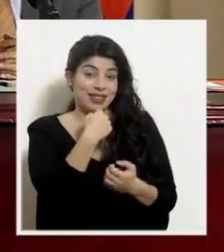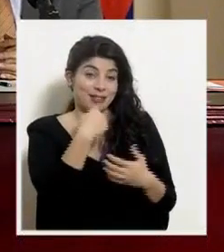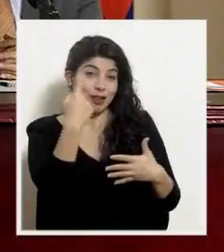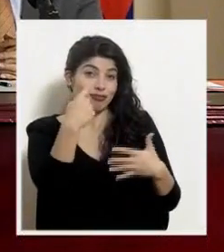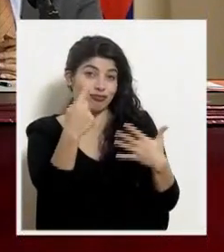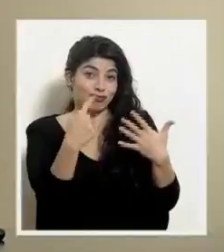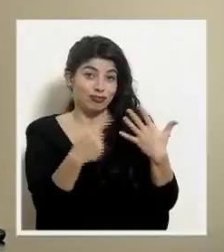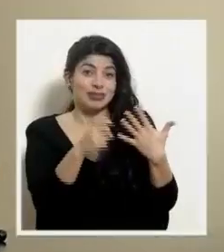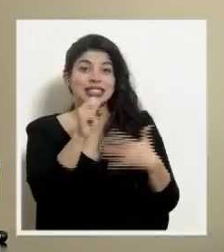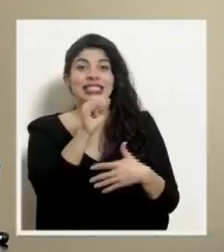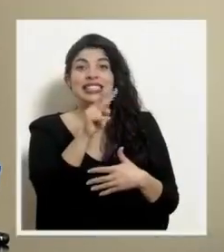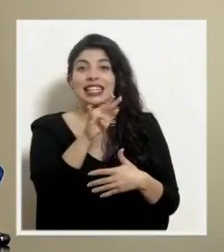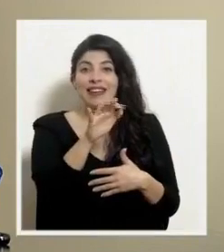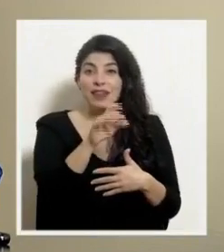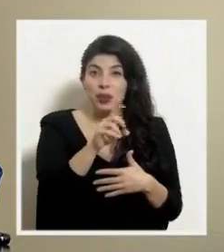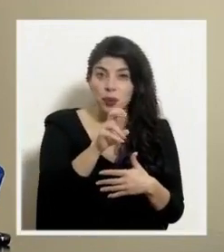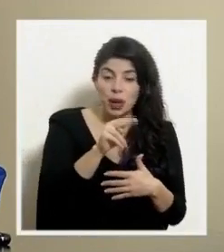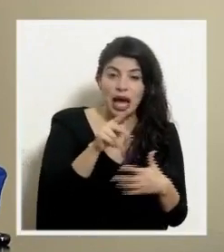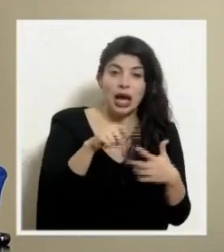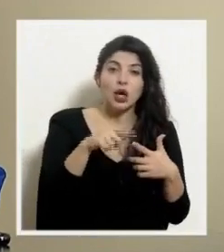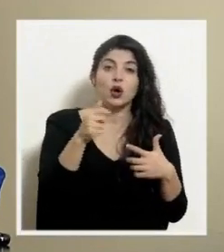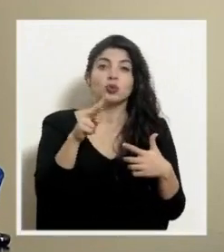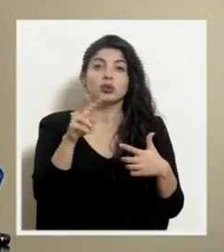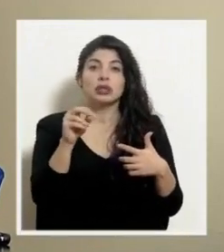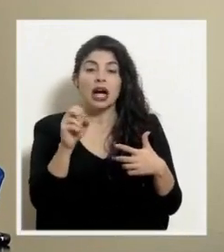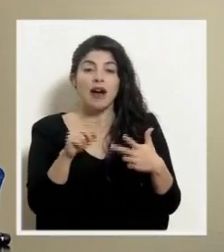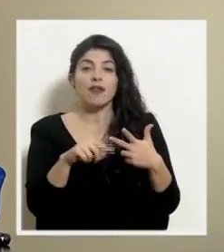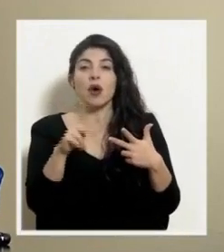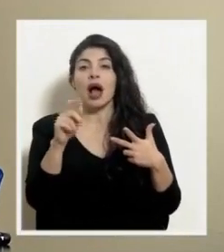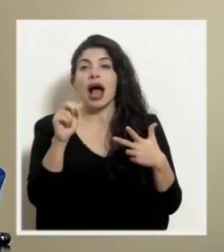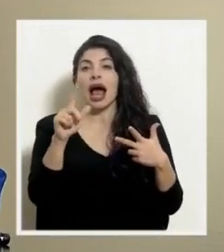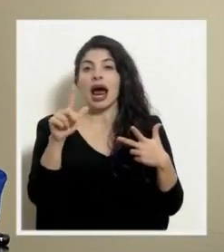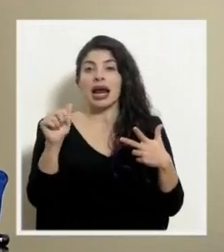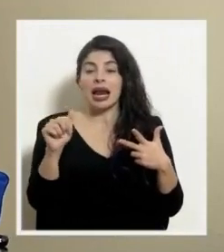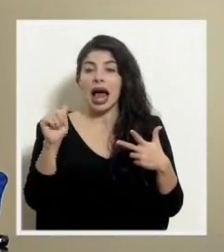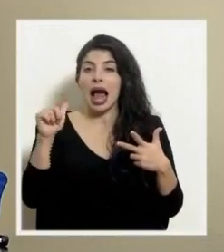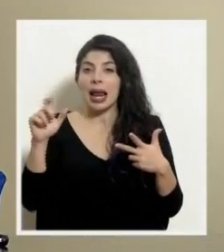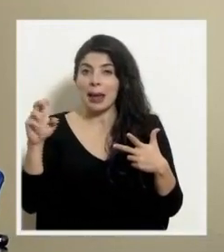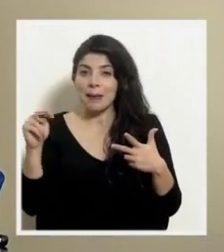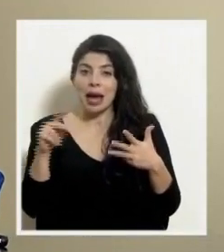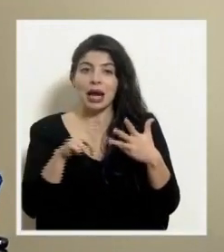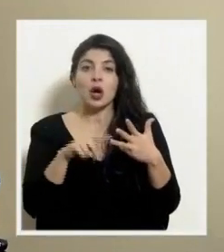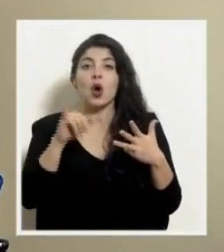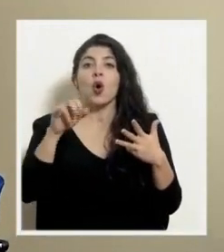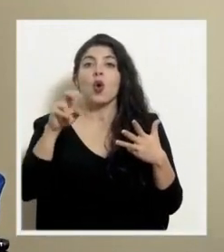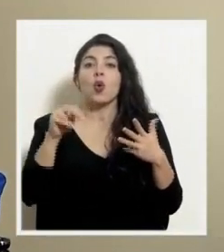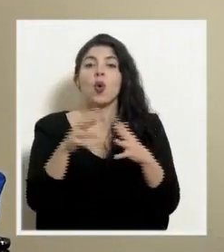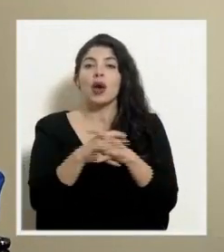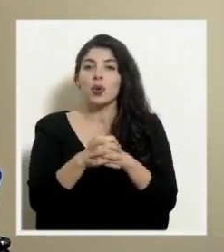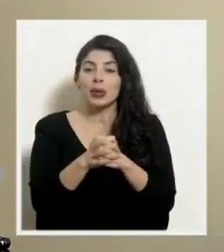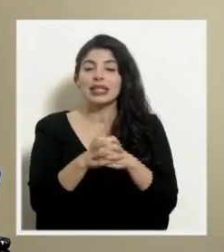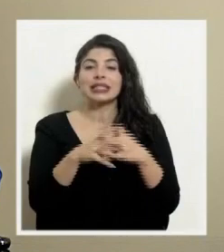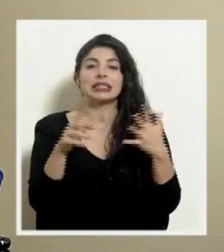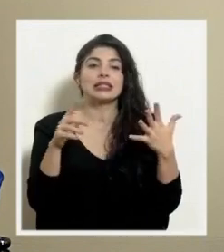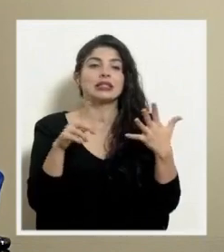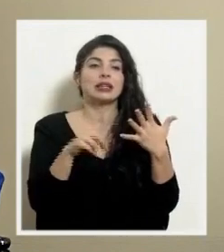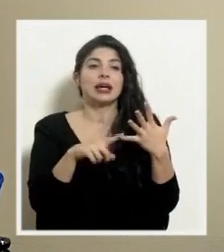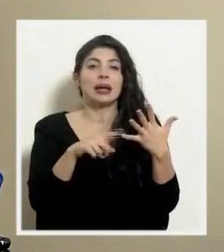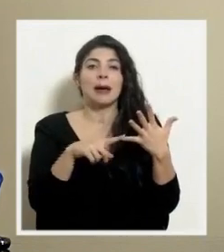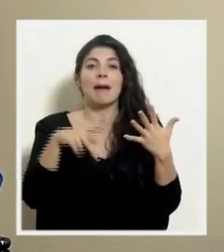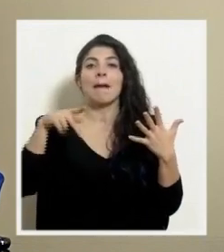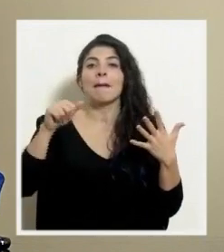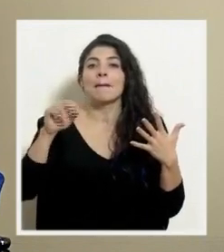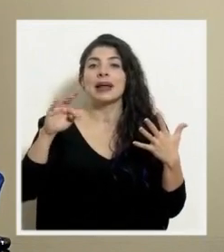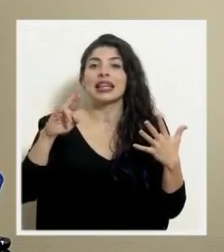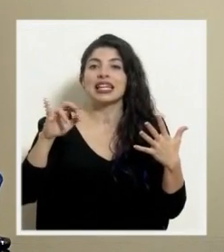está doña Silvia Durán, don Gustavo Segura, doña Carla Alemán, don Juan Luis, don